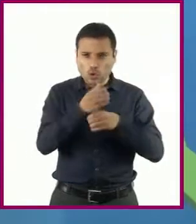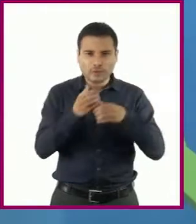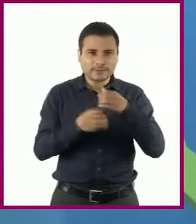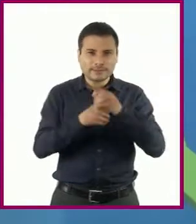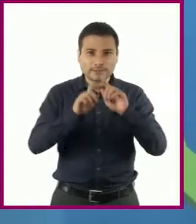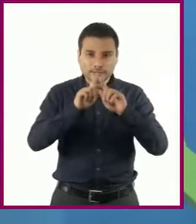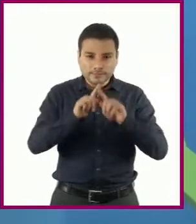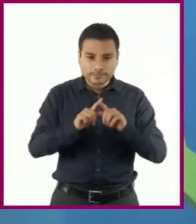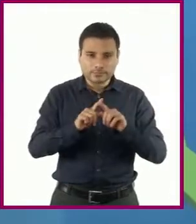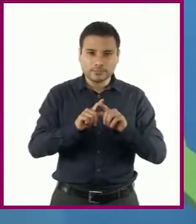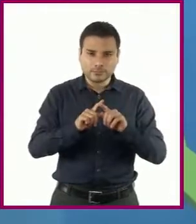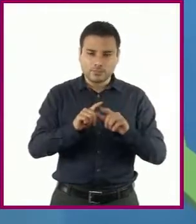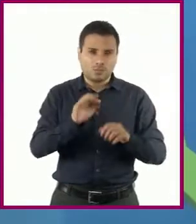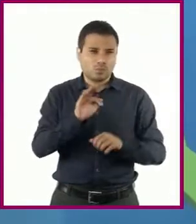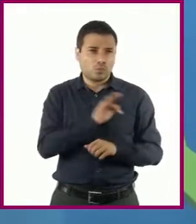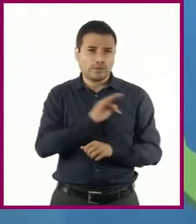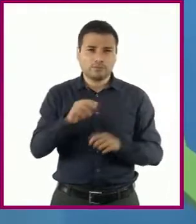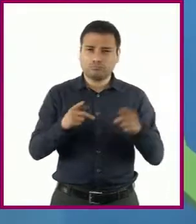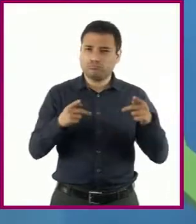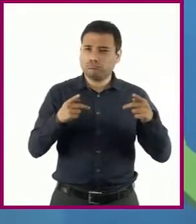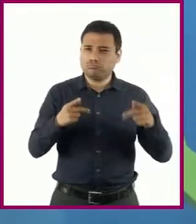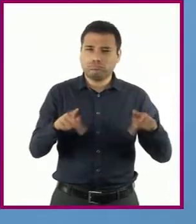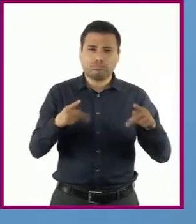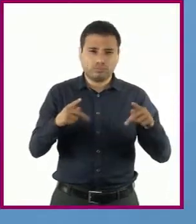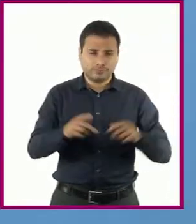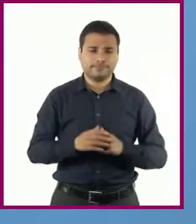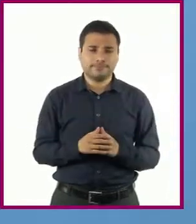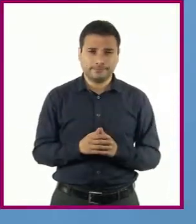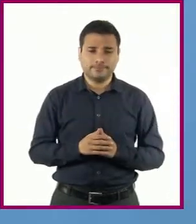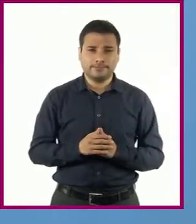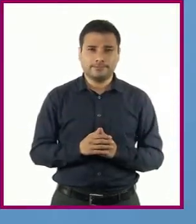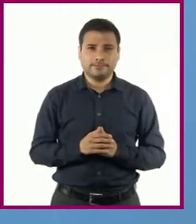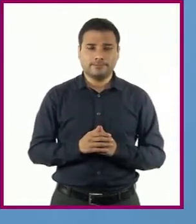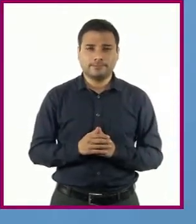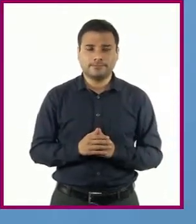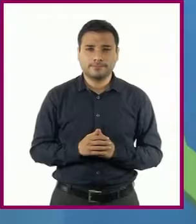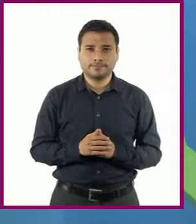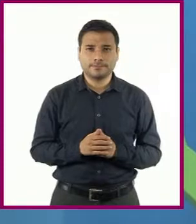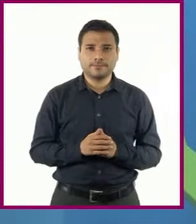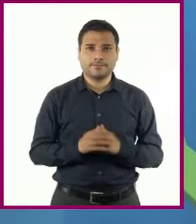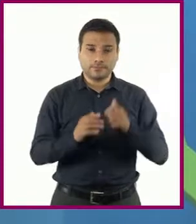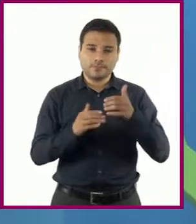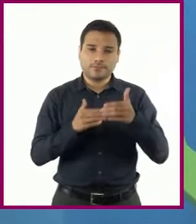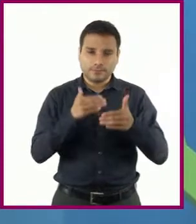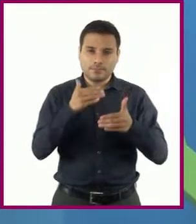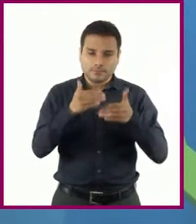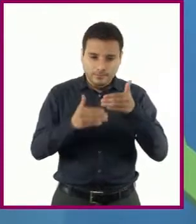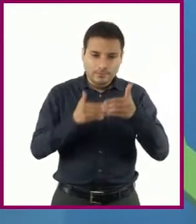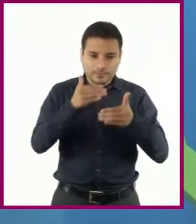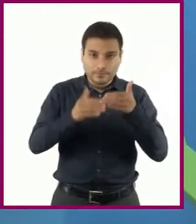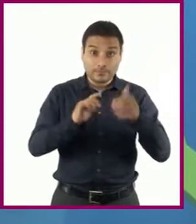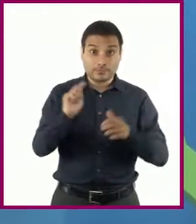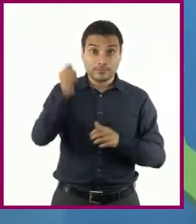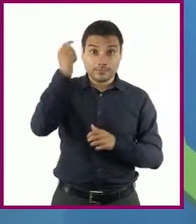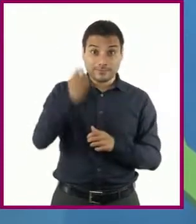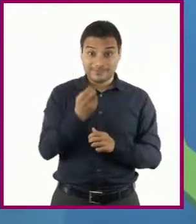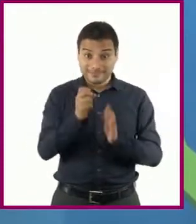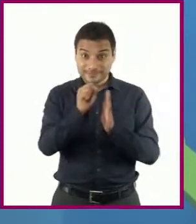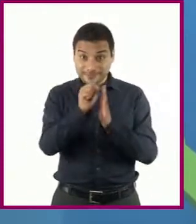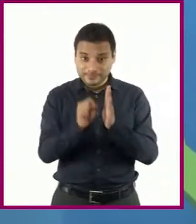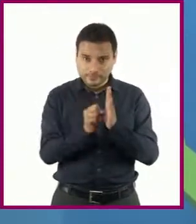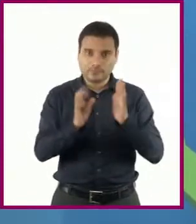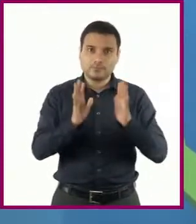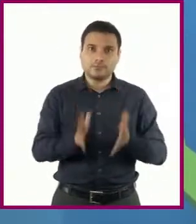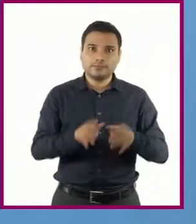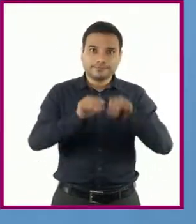fabricar numerosos artículos en muy poco tiempo. Con el avance de la tecnología, este sistema se ha expandido